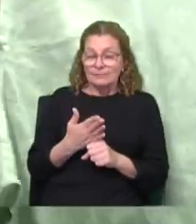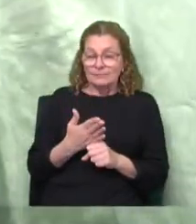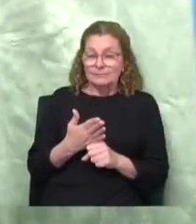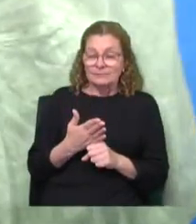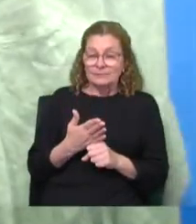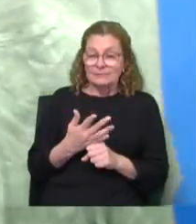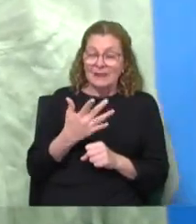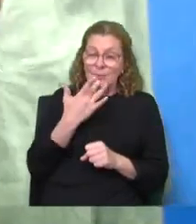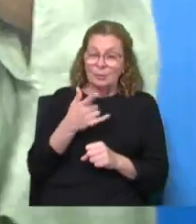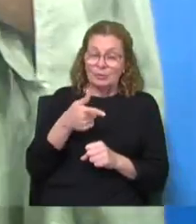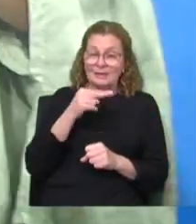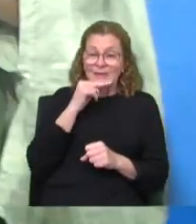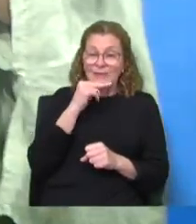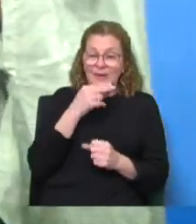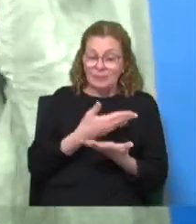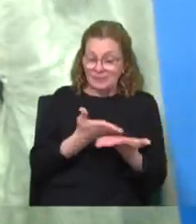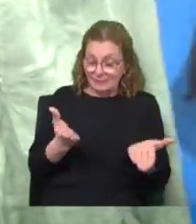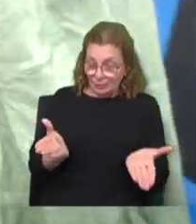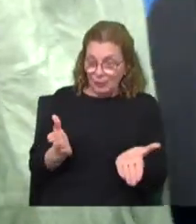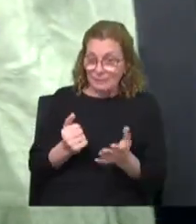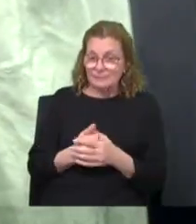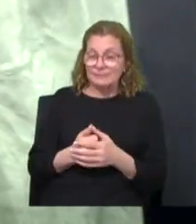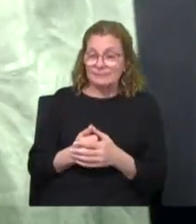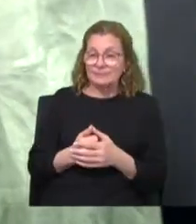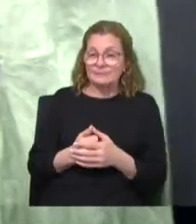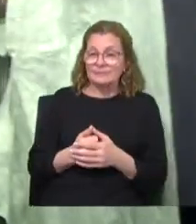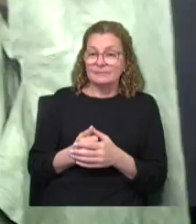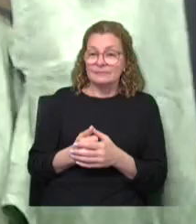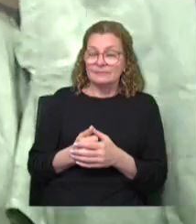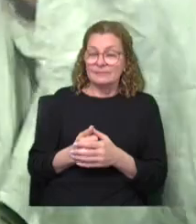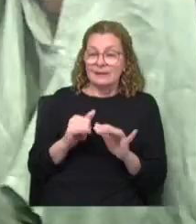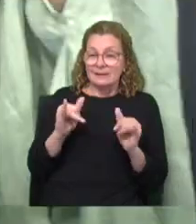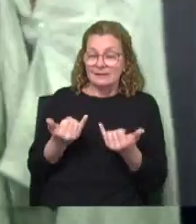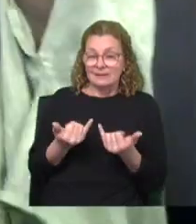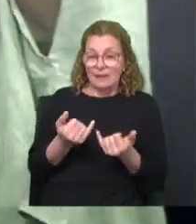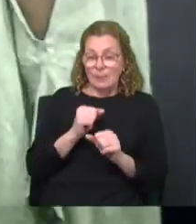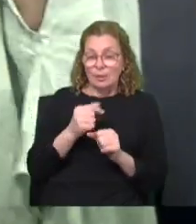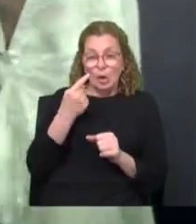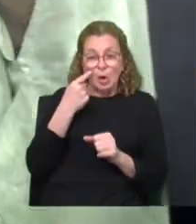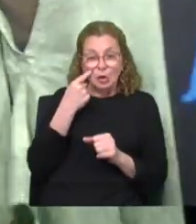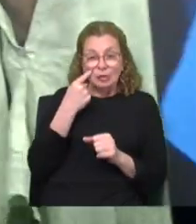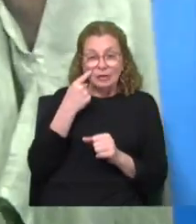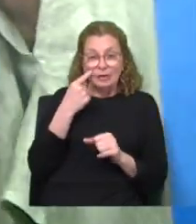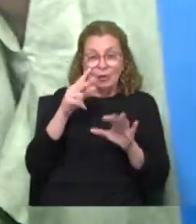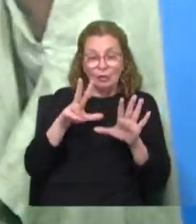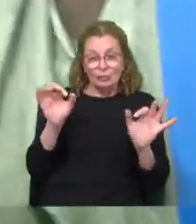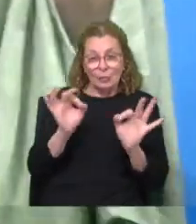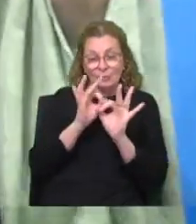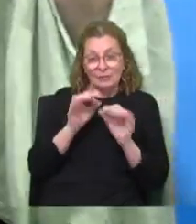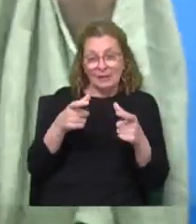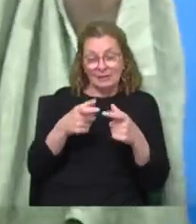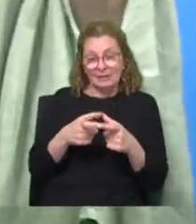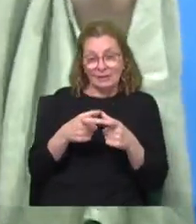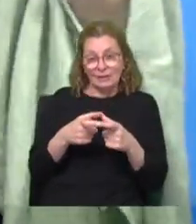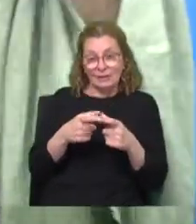que esté divino este viernes esa presentación ahí en La Trastienda. Ya pueden conocer los 8 temas del disco porque está